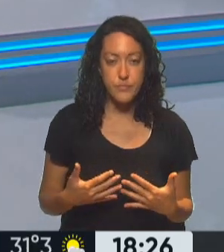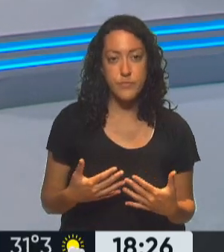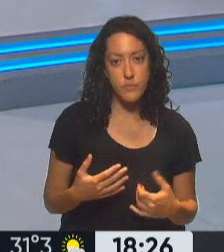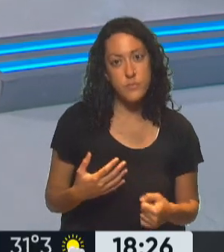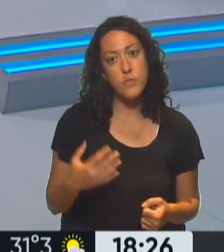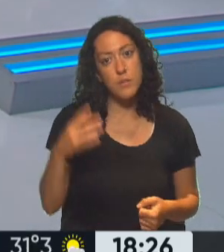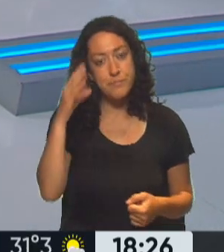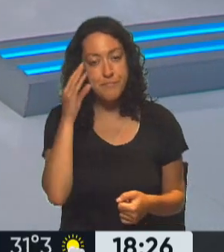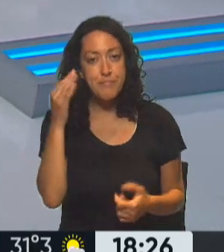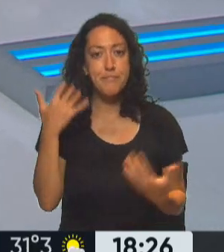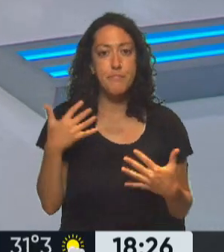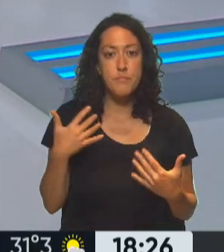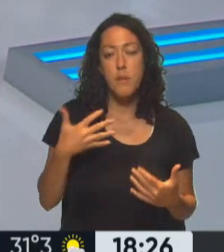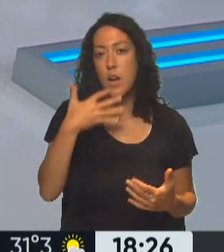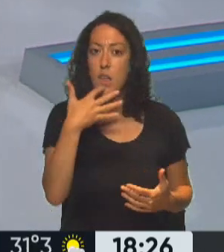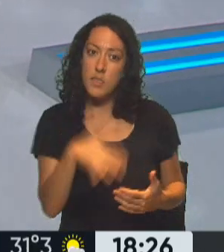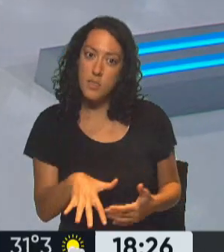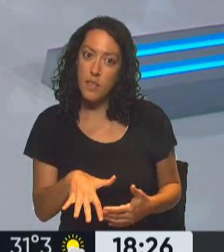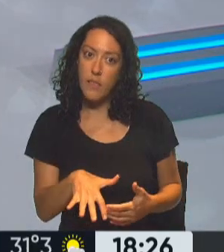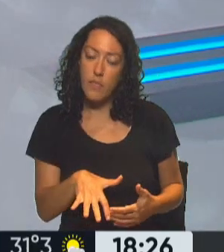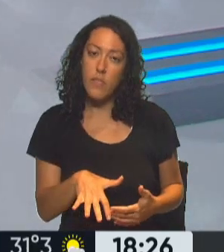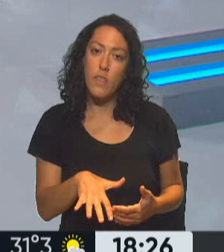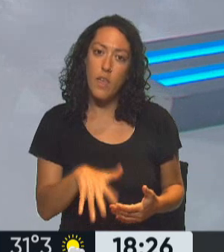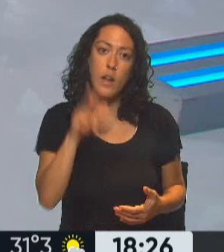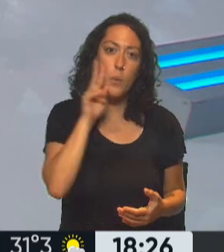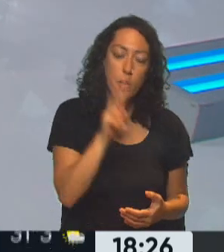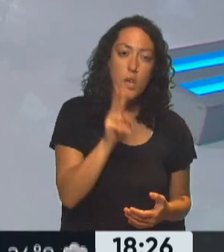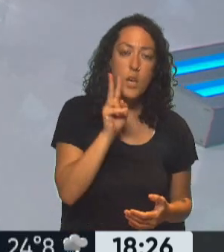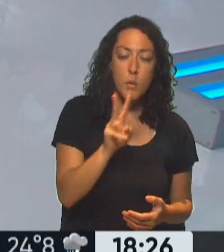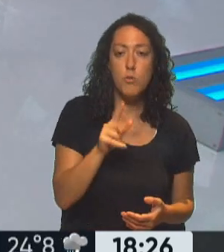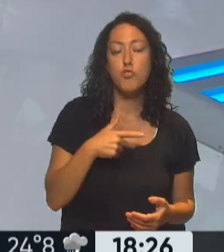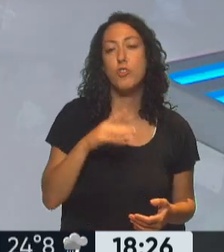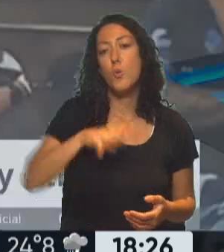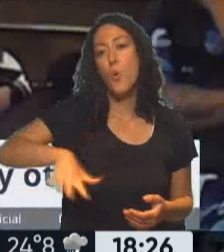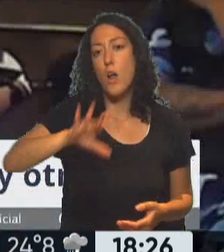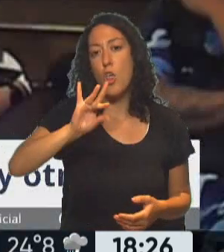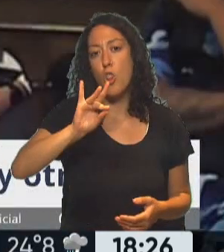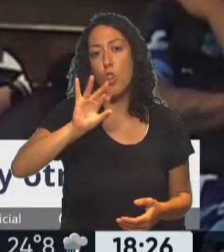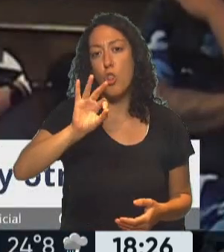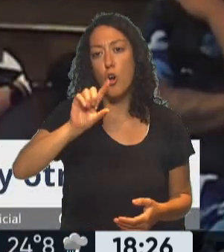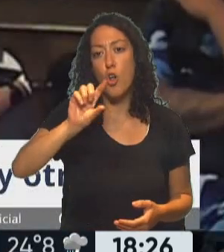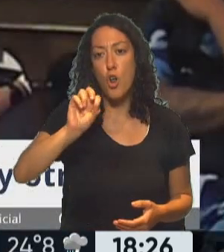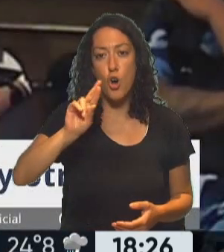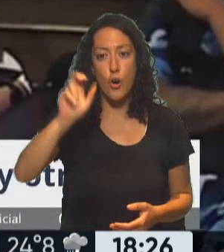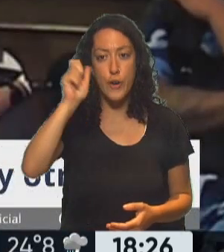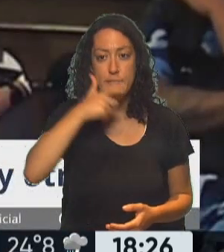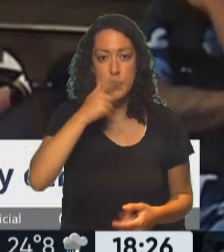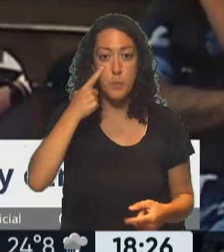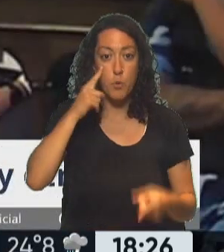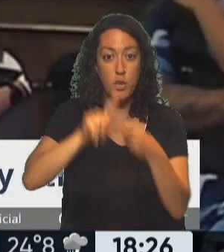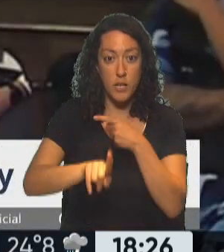Qué edición. Para poder comprender, ida y vuelta. Y vamos a volver a Dolores. Vamos en vivo y en directo. Mientras todo está ocurriendo.